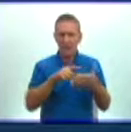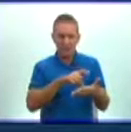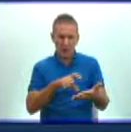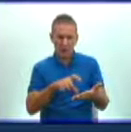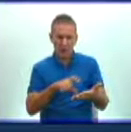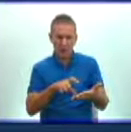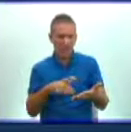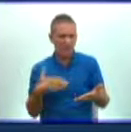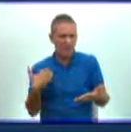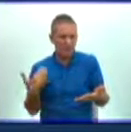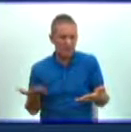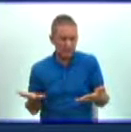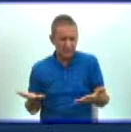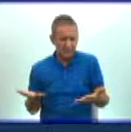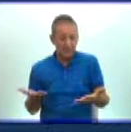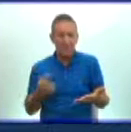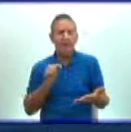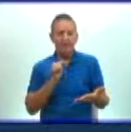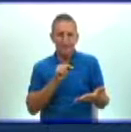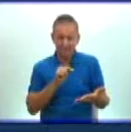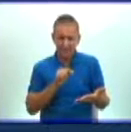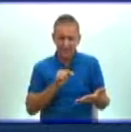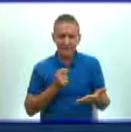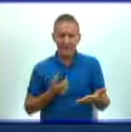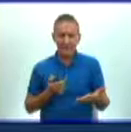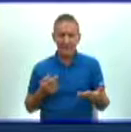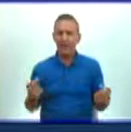contenido tiene que tener, por supuesto,